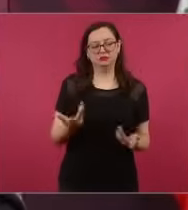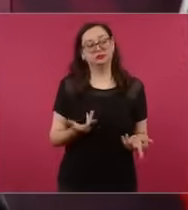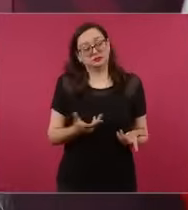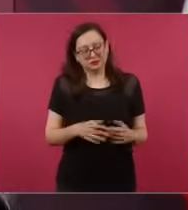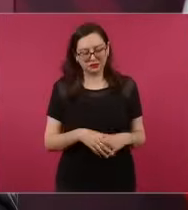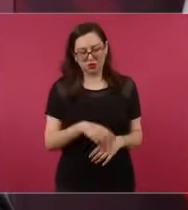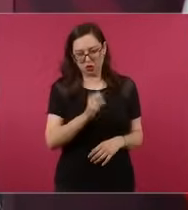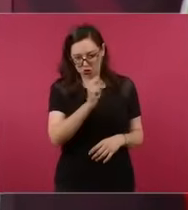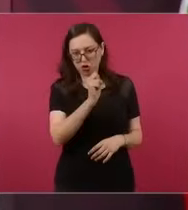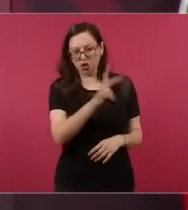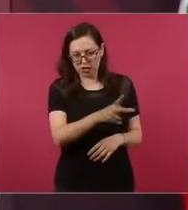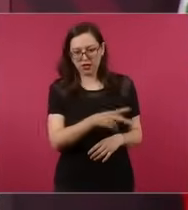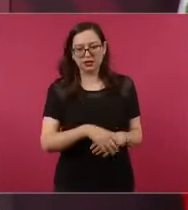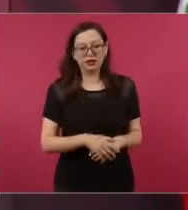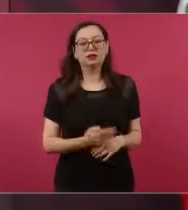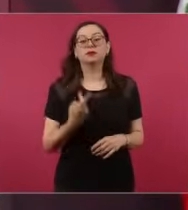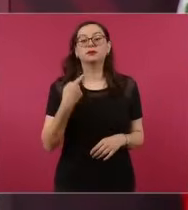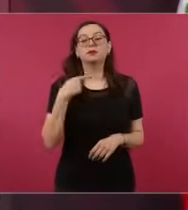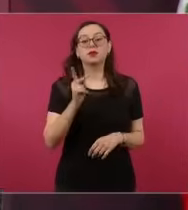aceptar